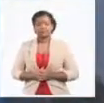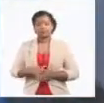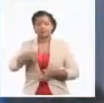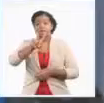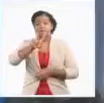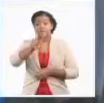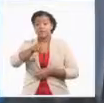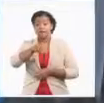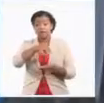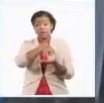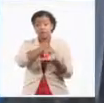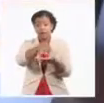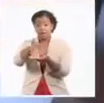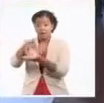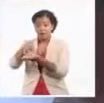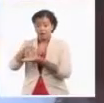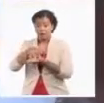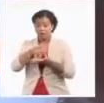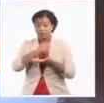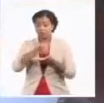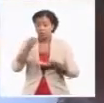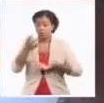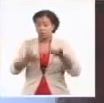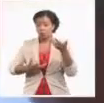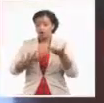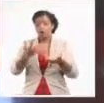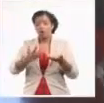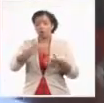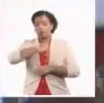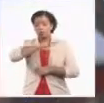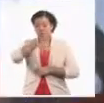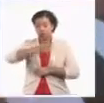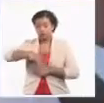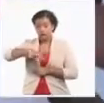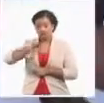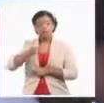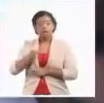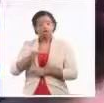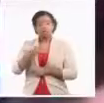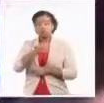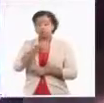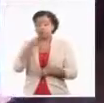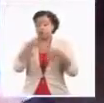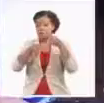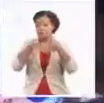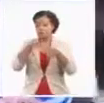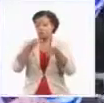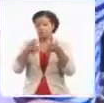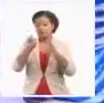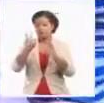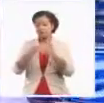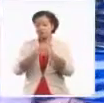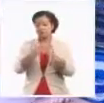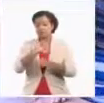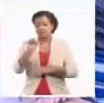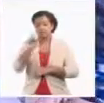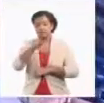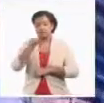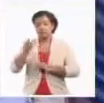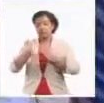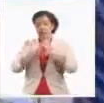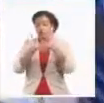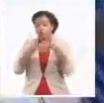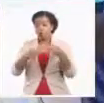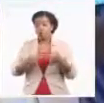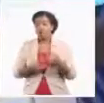se han previsto en el macizo Guamuaya Sinfueguero, a los que deben acudir 3.706 electores para refrendar un código de las familias que